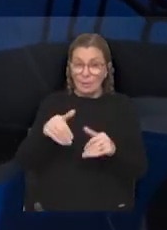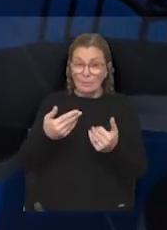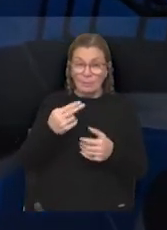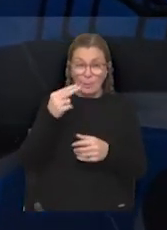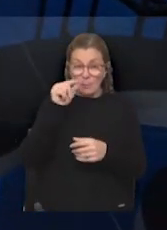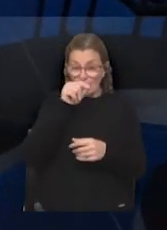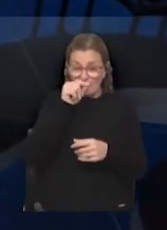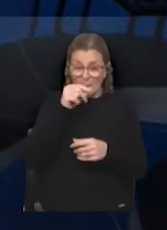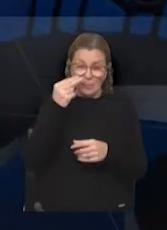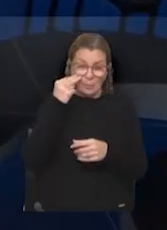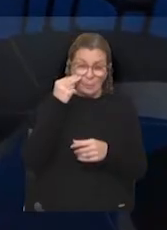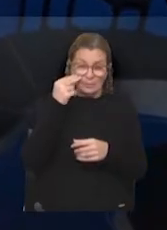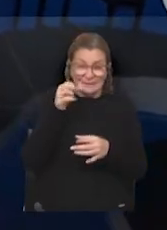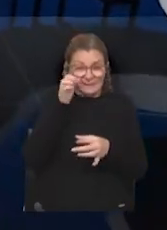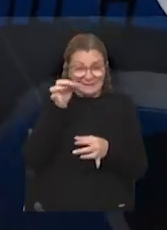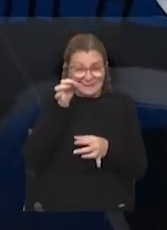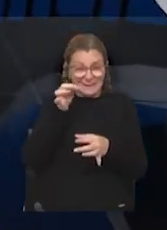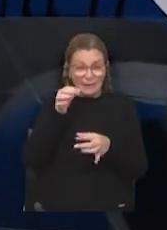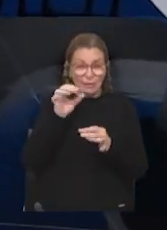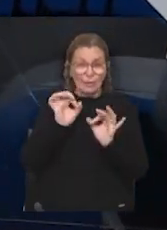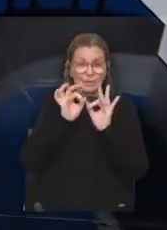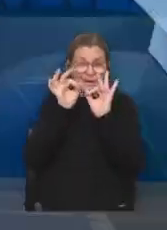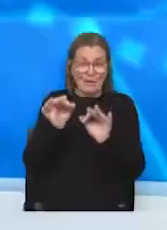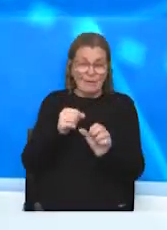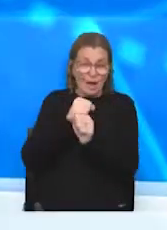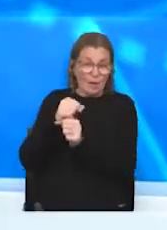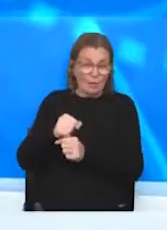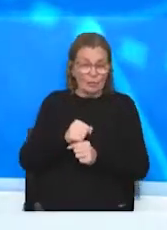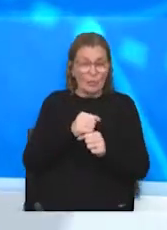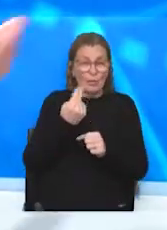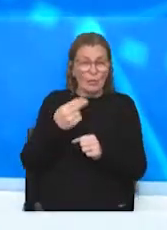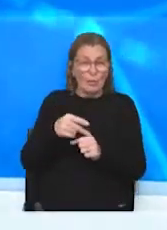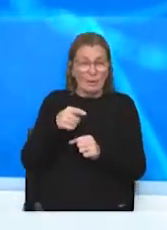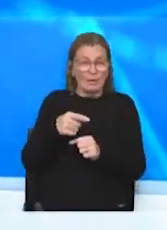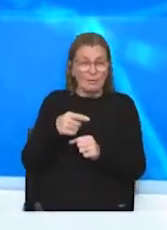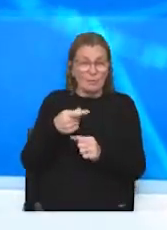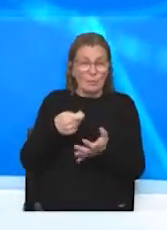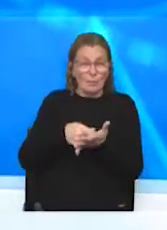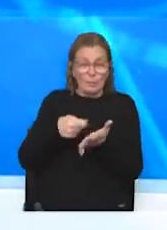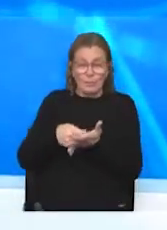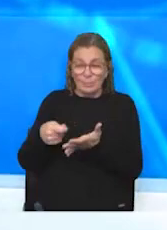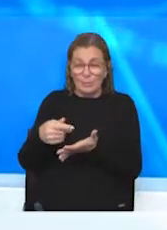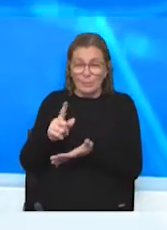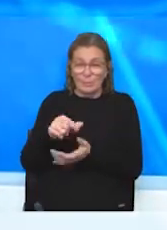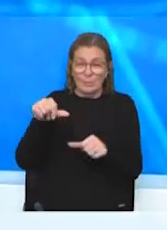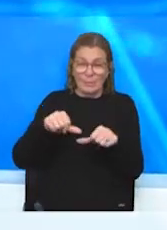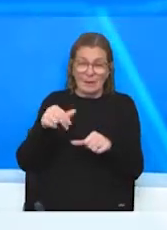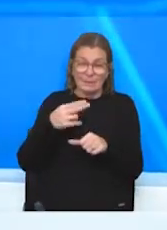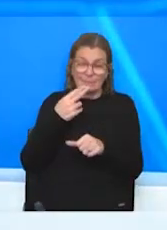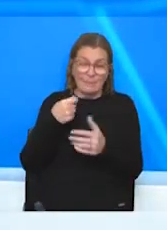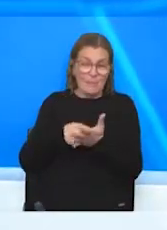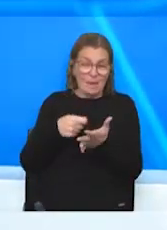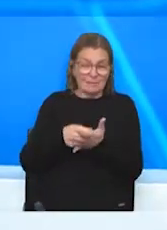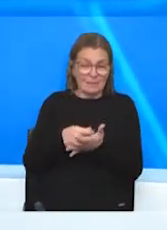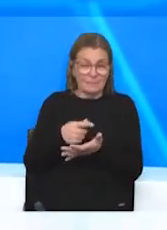chucas nunca hubiera habido lenteja que no llegaba a los guisos de las soyas populares y quizás nunca hua habido estos debid de fondo o estos malos entendidos no entonces este